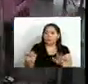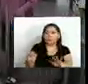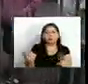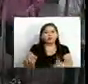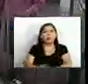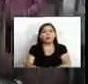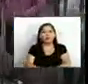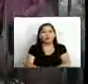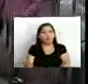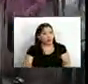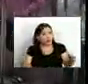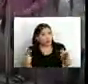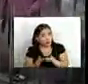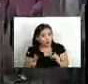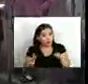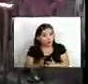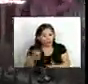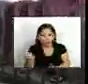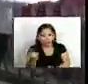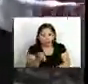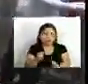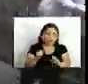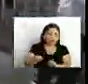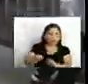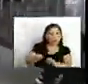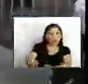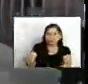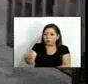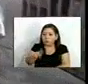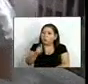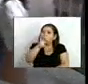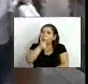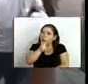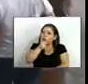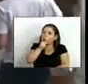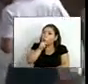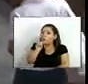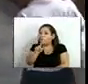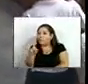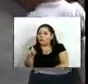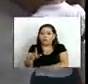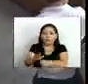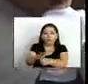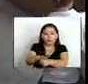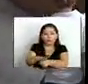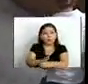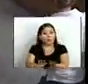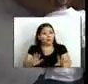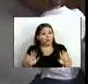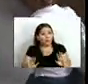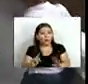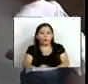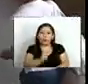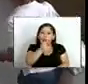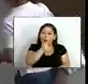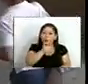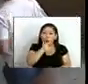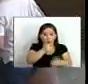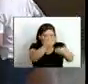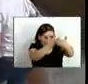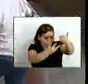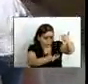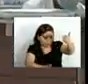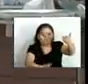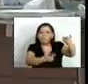pruebas, incluso si hay fallecidos de sospechas de coronavirus. Sin duda, los casos no